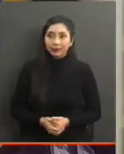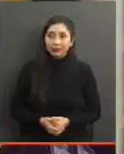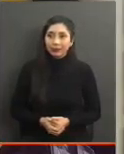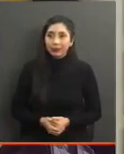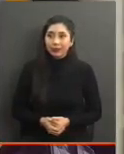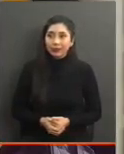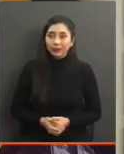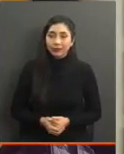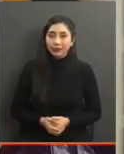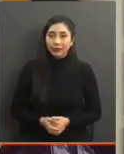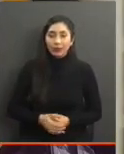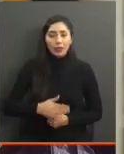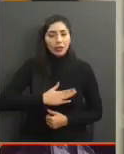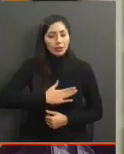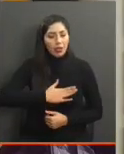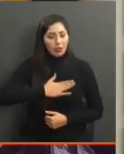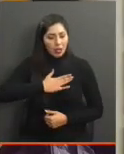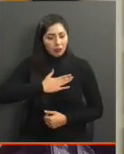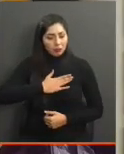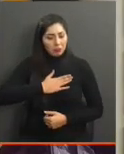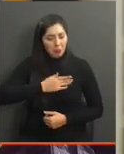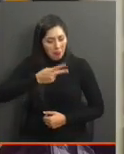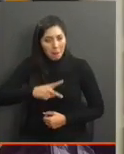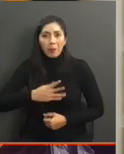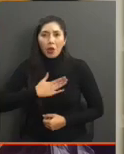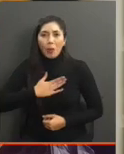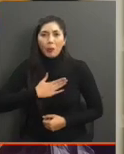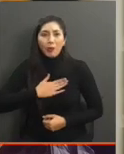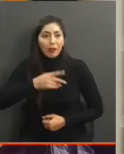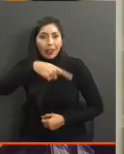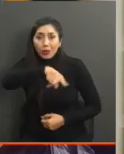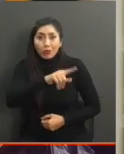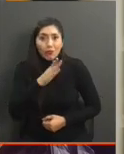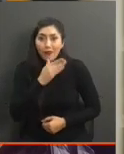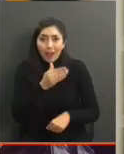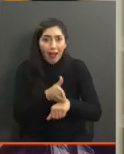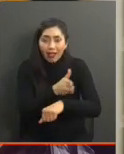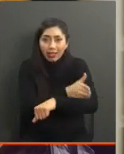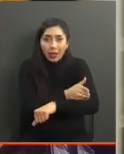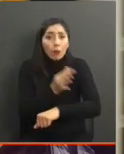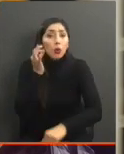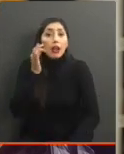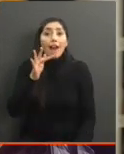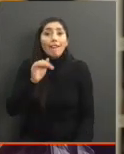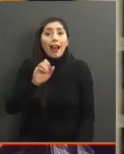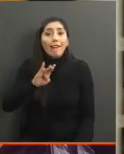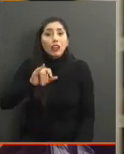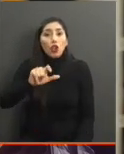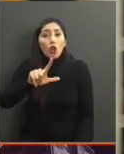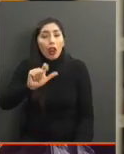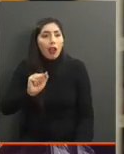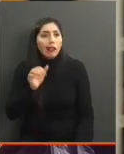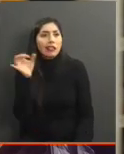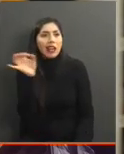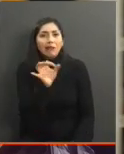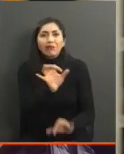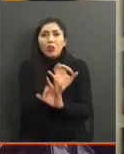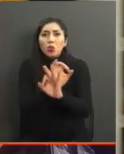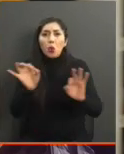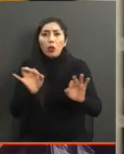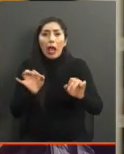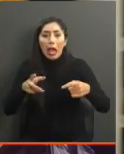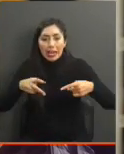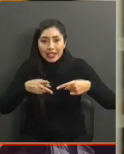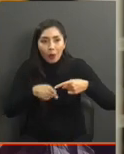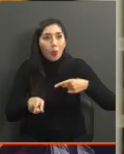De sentir algo más propio, que eso es lo que no tenían. Fabiola hablaba mucho de que ellos nunca habían inaugurado algo, nunca habían tenido un lugar para inaugurar,